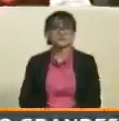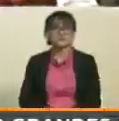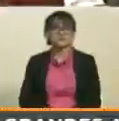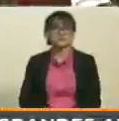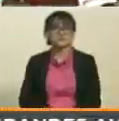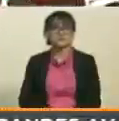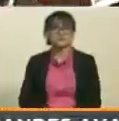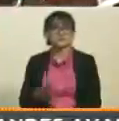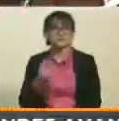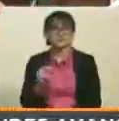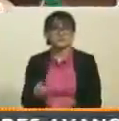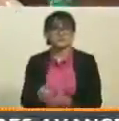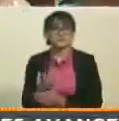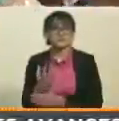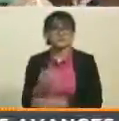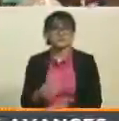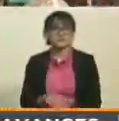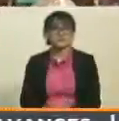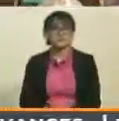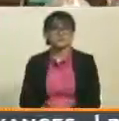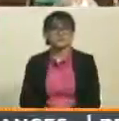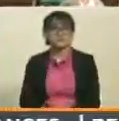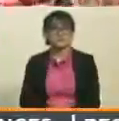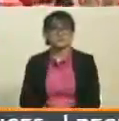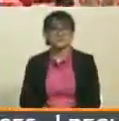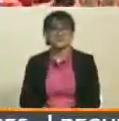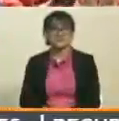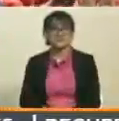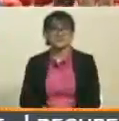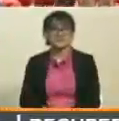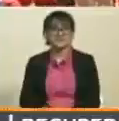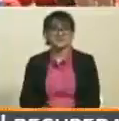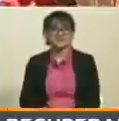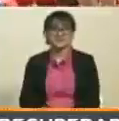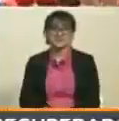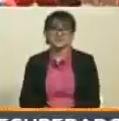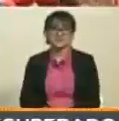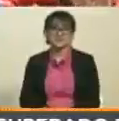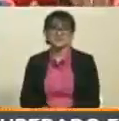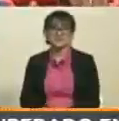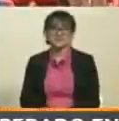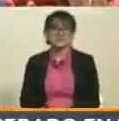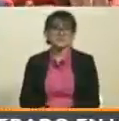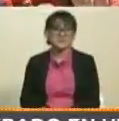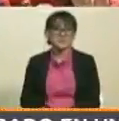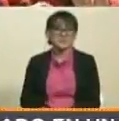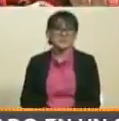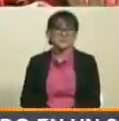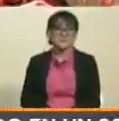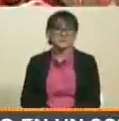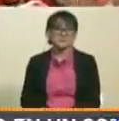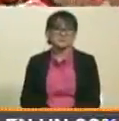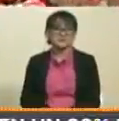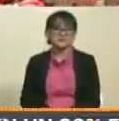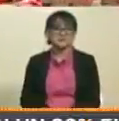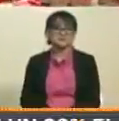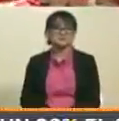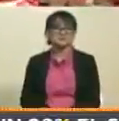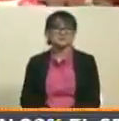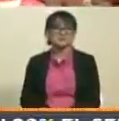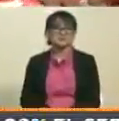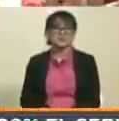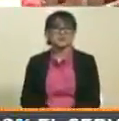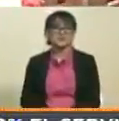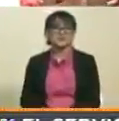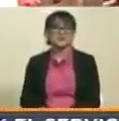Porque el 20 de mayo ustedes lo van a elegir a él. Una mujer adelante, no se han salido ustedes.